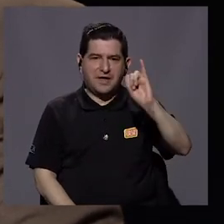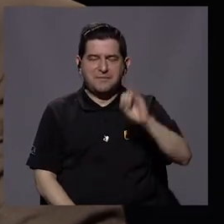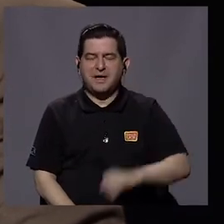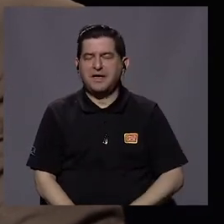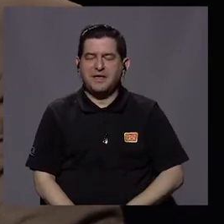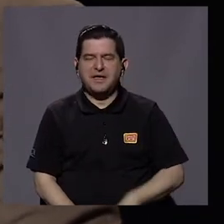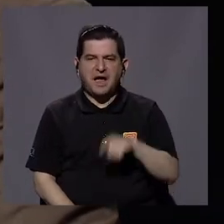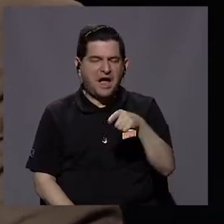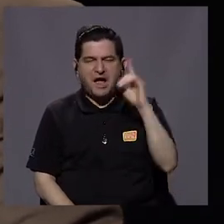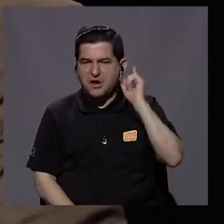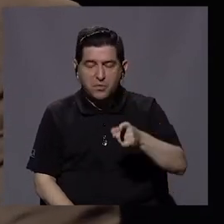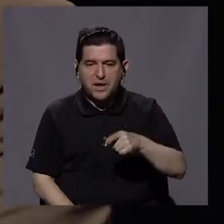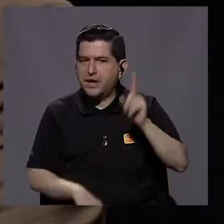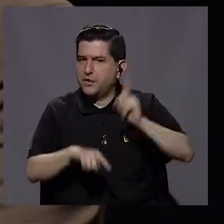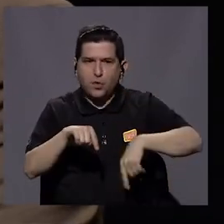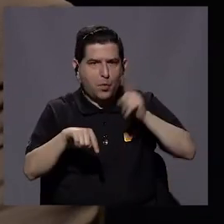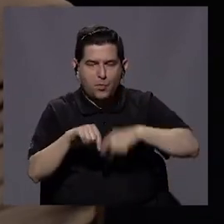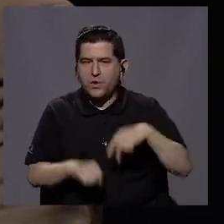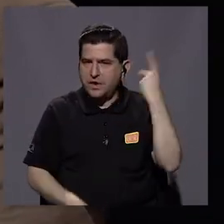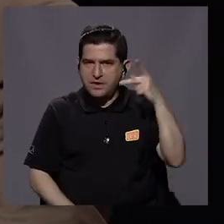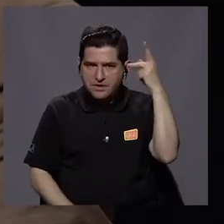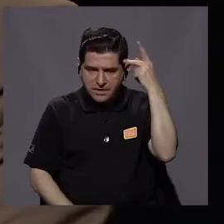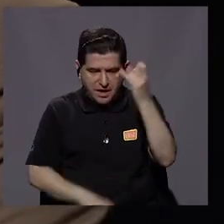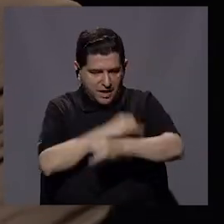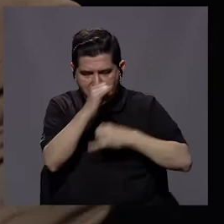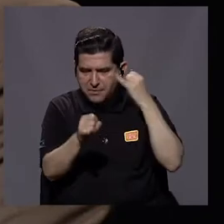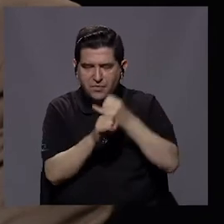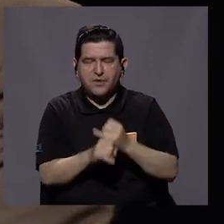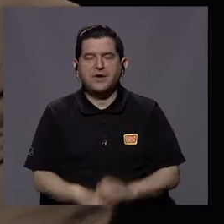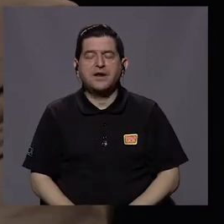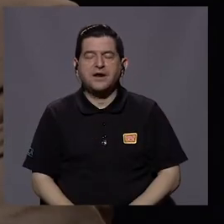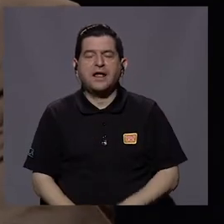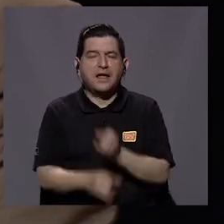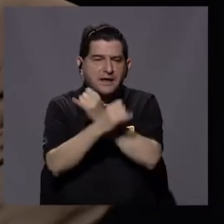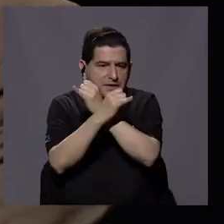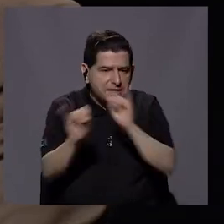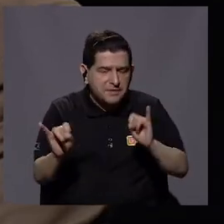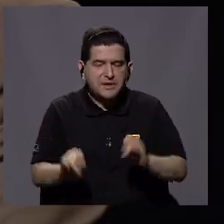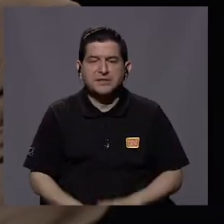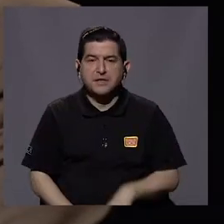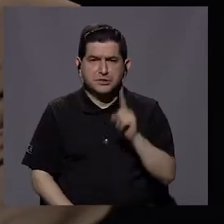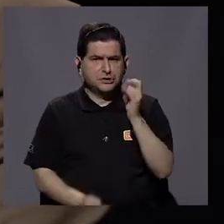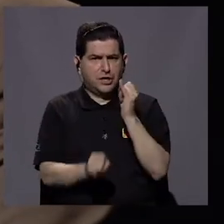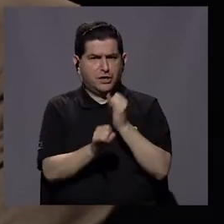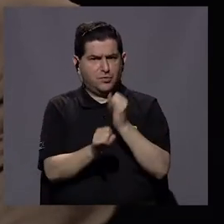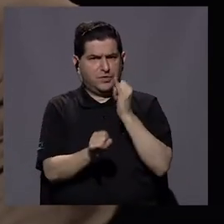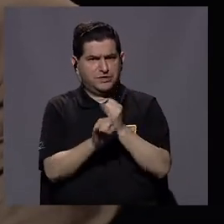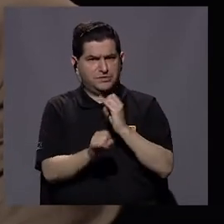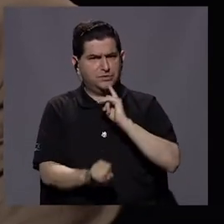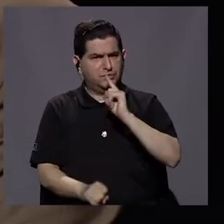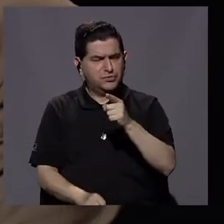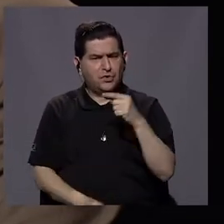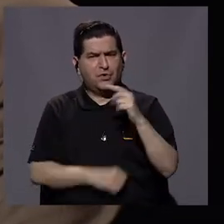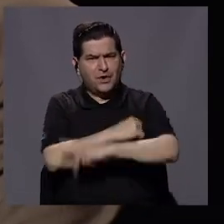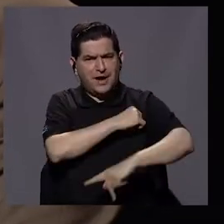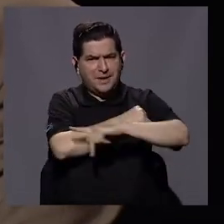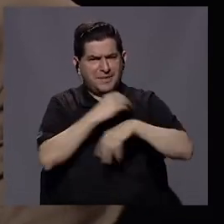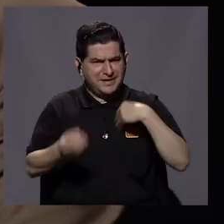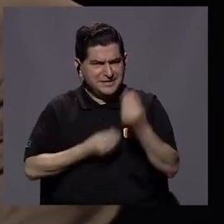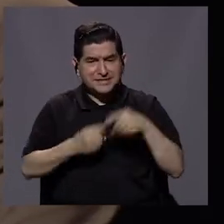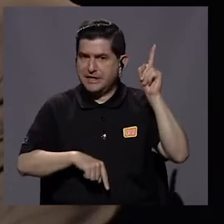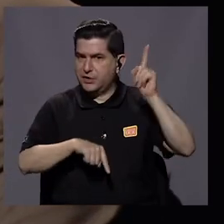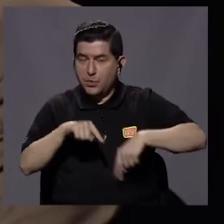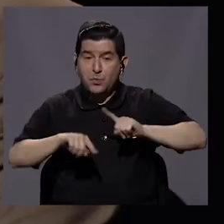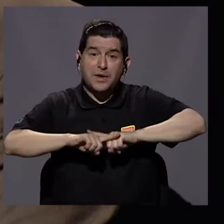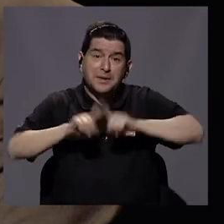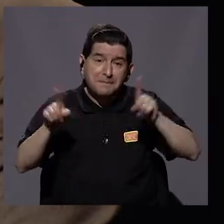imponer, no puede, digamos, dentro de la política internacional, dentro del concepto de soberanía nacional, ningún ente externo puede decirle a un Estado qué